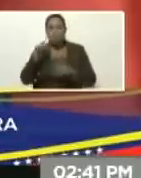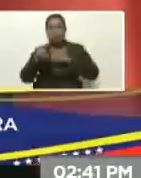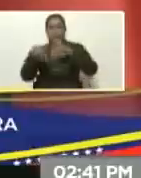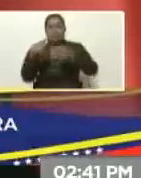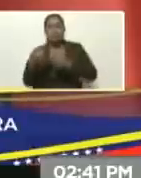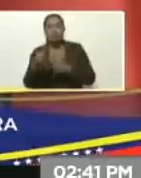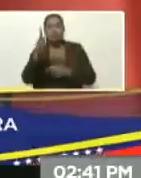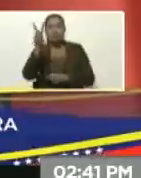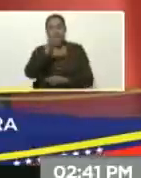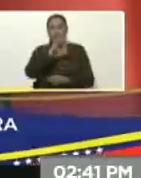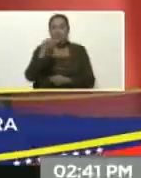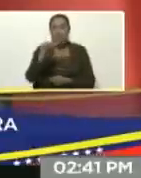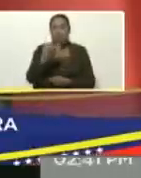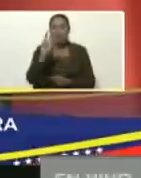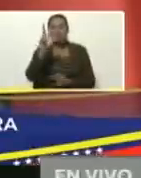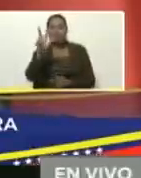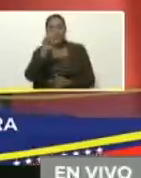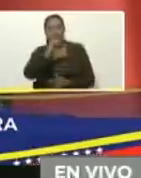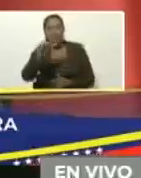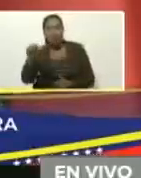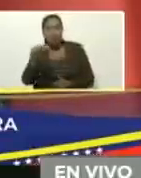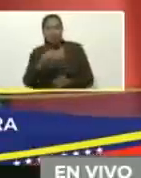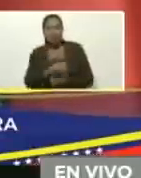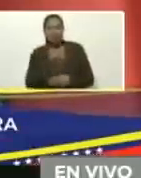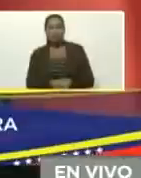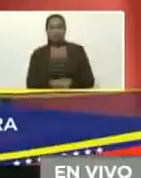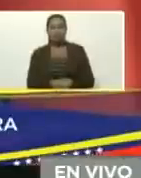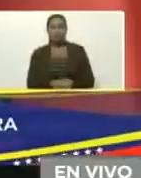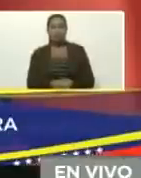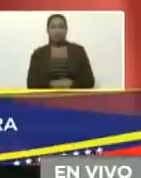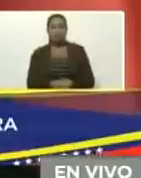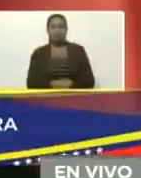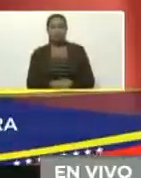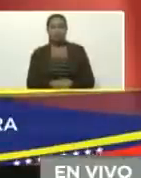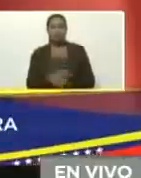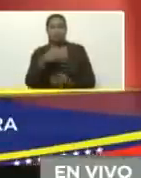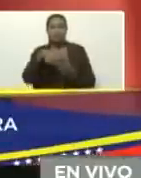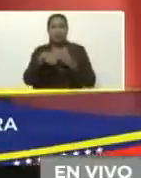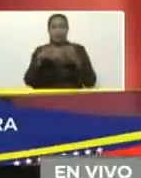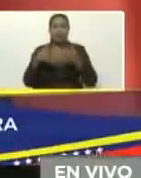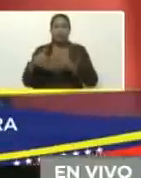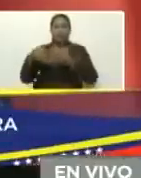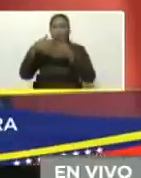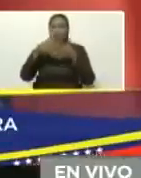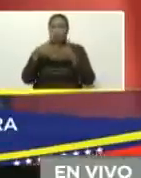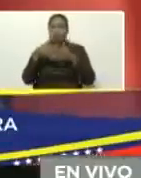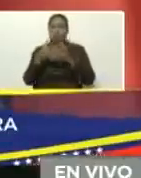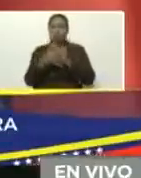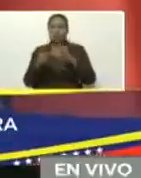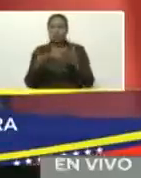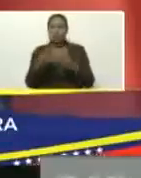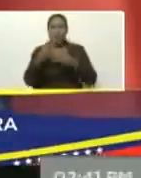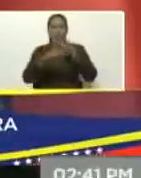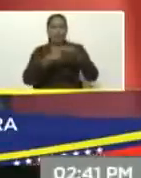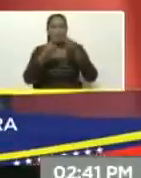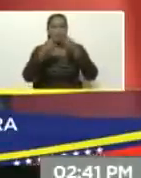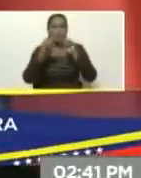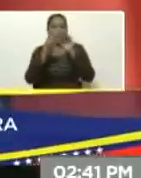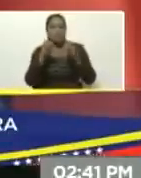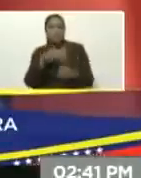de 2 semanas, 3 semanas, en Estados Unidos han hecho